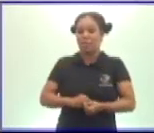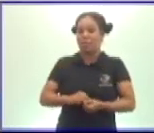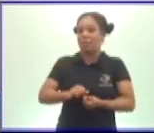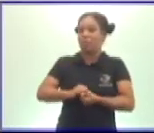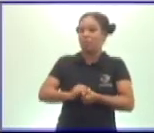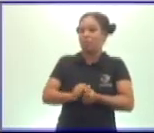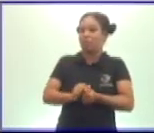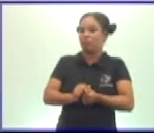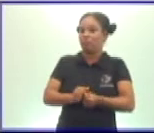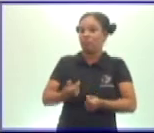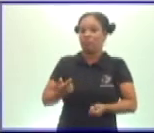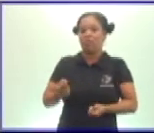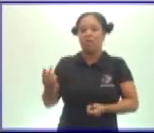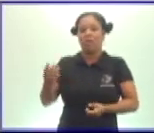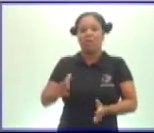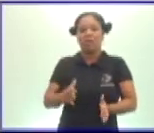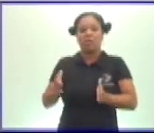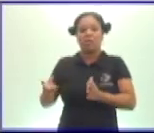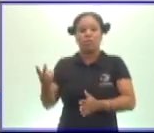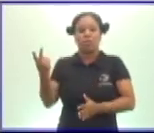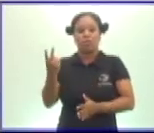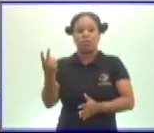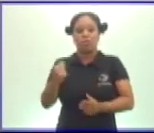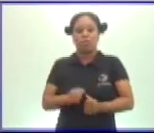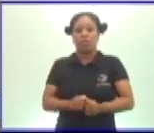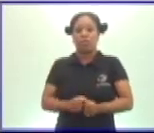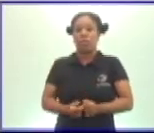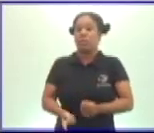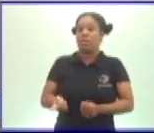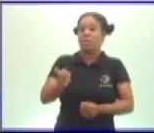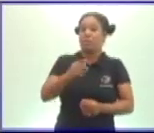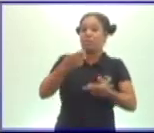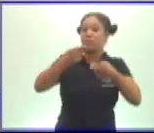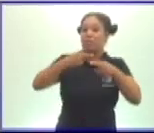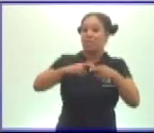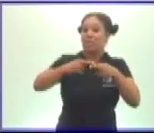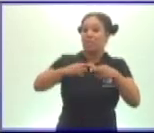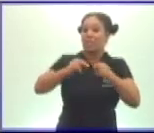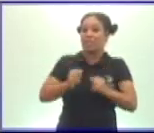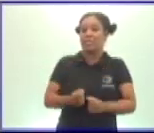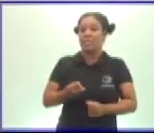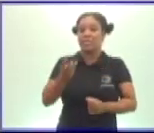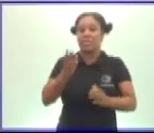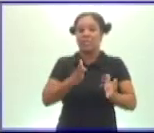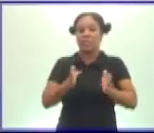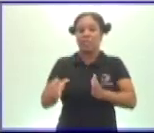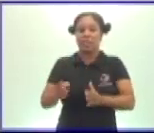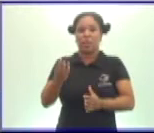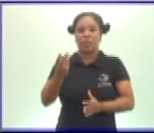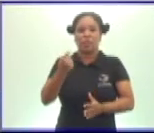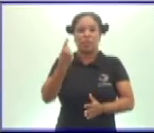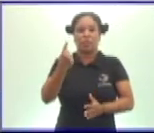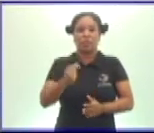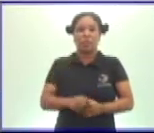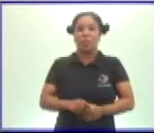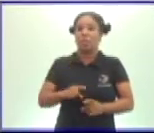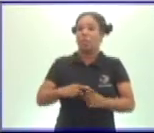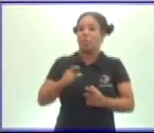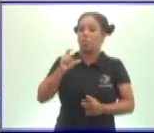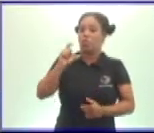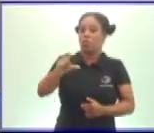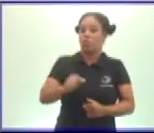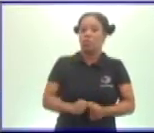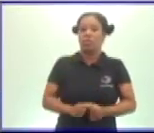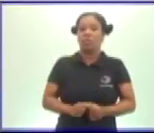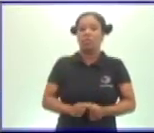número 2 y las partículas del disolvente pues en una etapa número 1. Y por último, en una